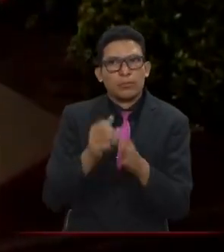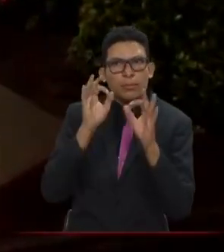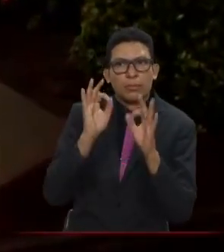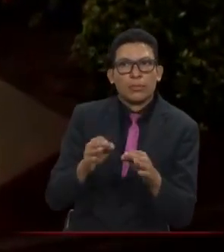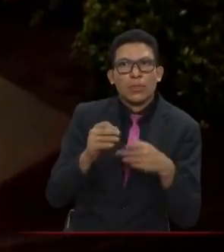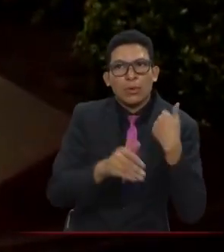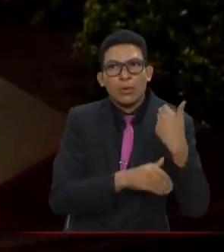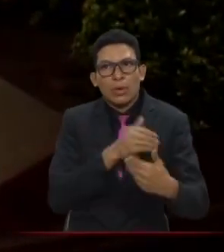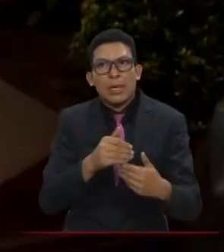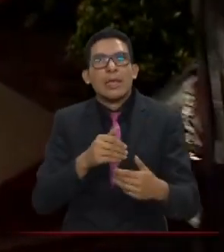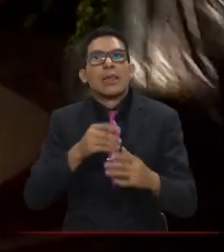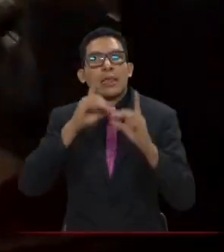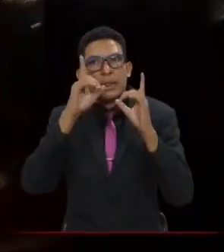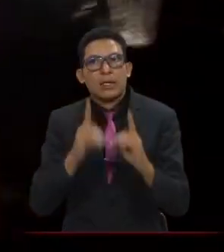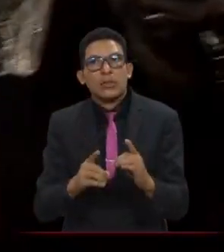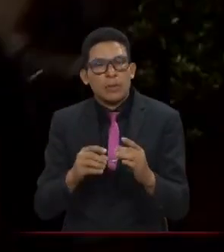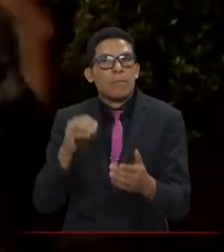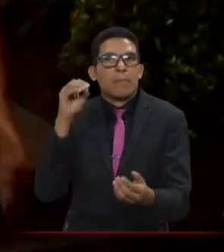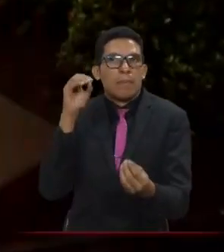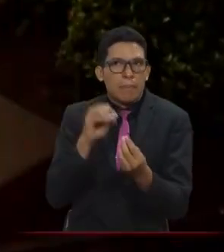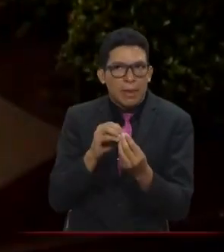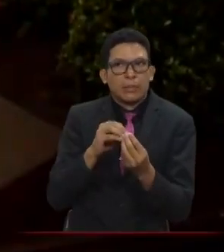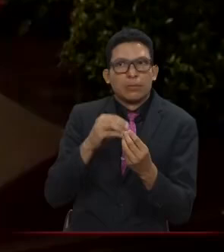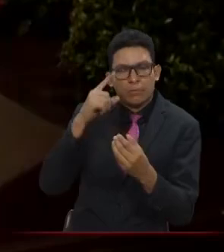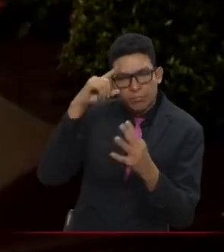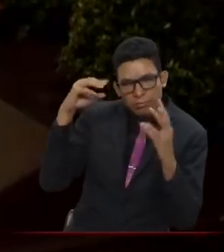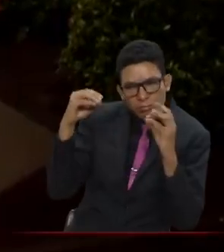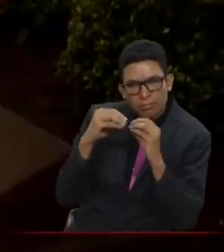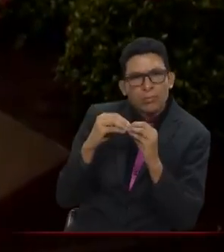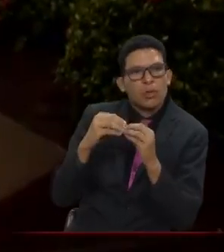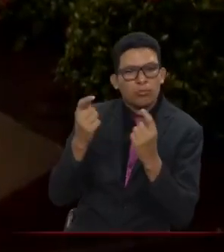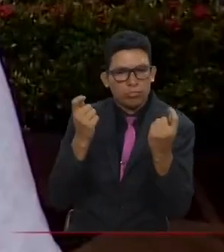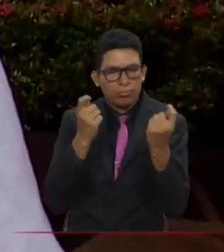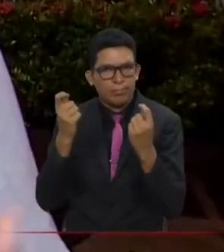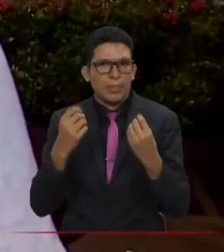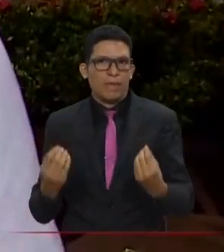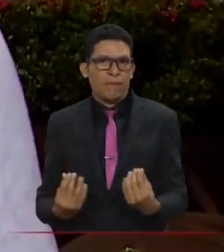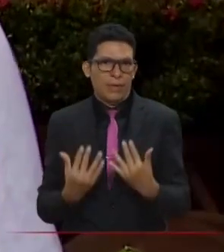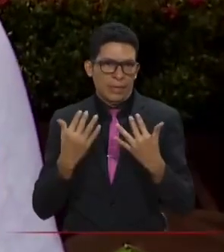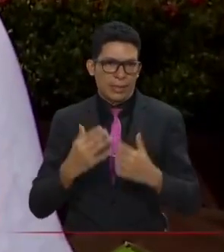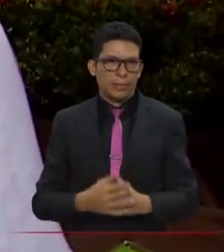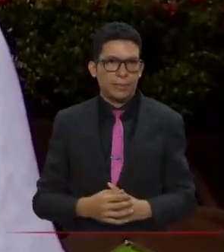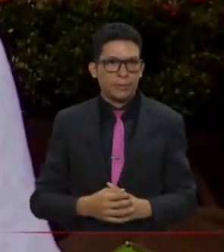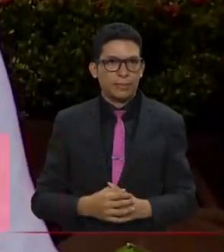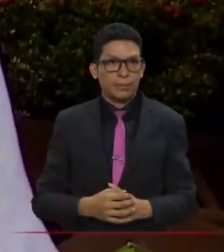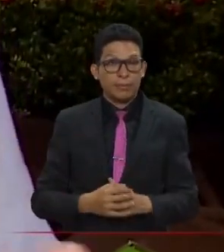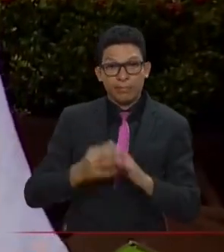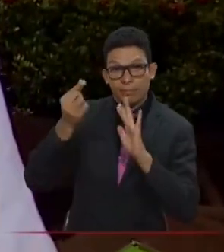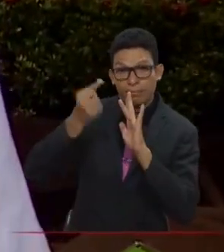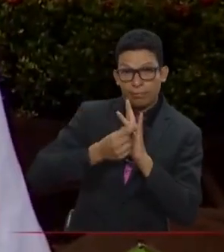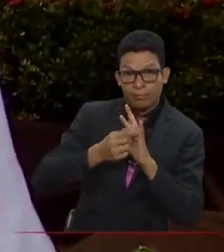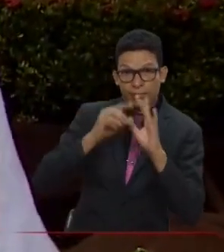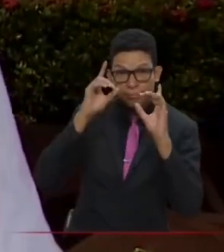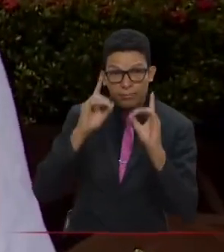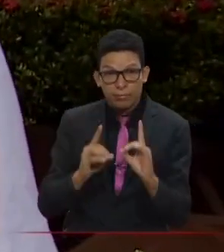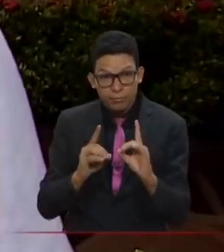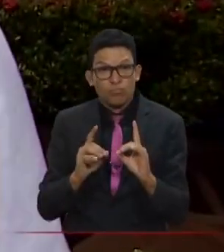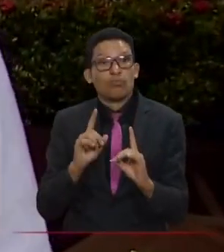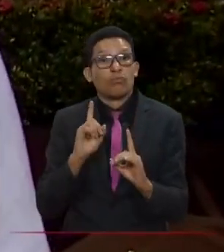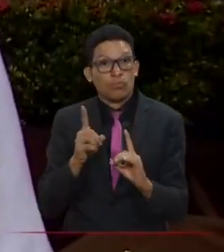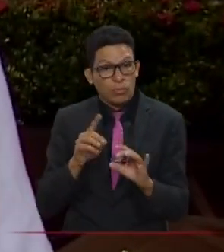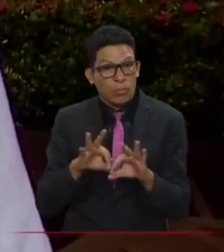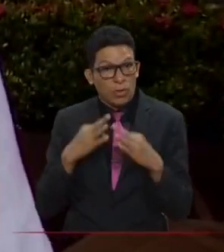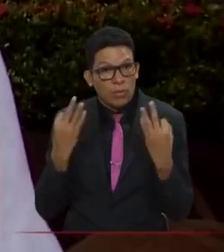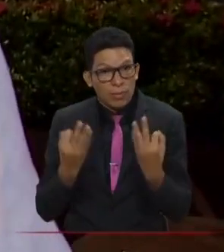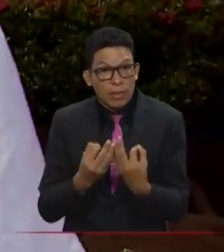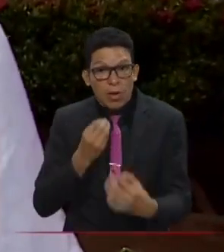cada vez se tomen como decisiones más consensuadas por parte de cada uno y cada uno tenga como más control de su vida la decisión de casarse tener un matrimonio tener un hogar y una